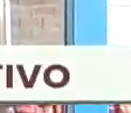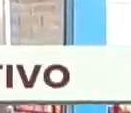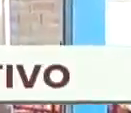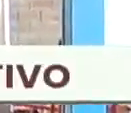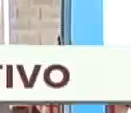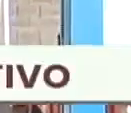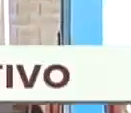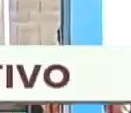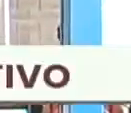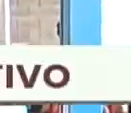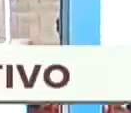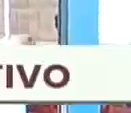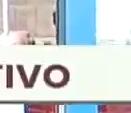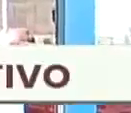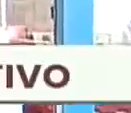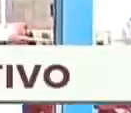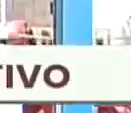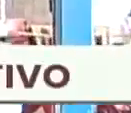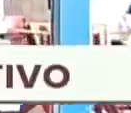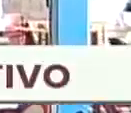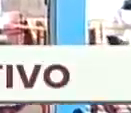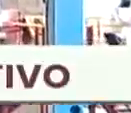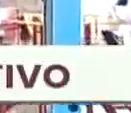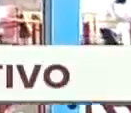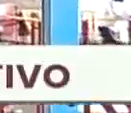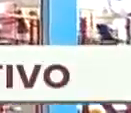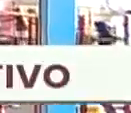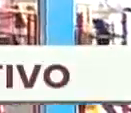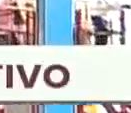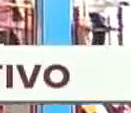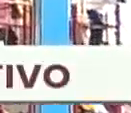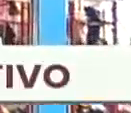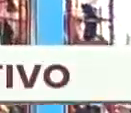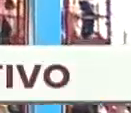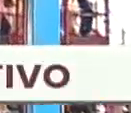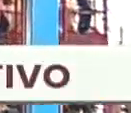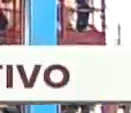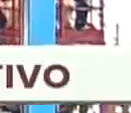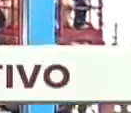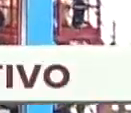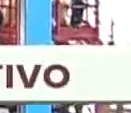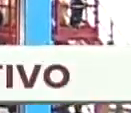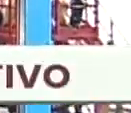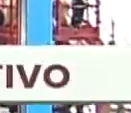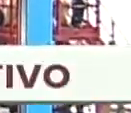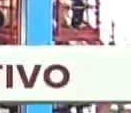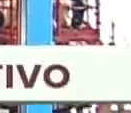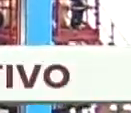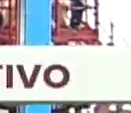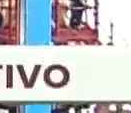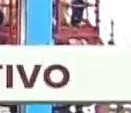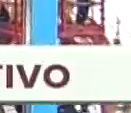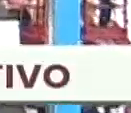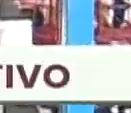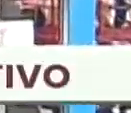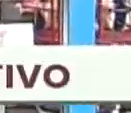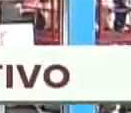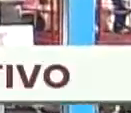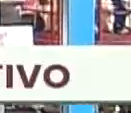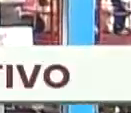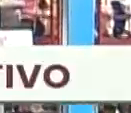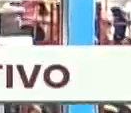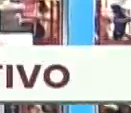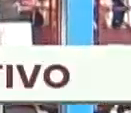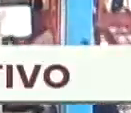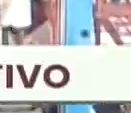conversadito y viendo la majestad del trabajo que hacen los